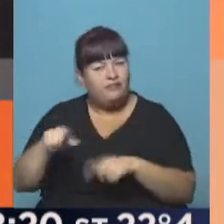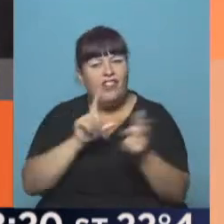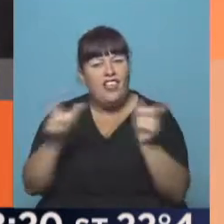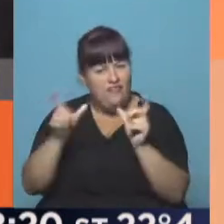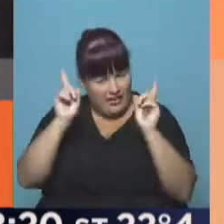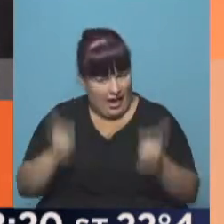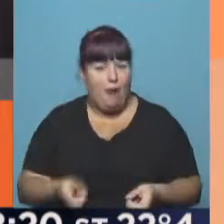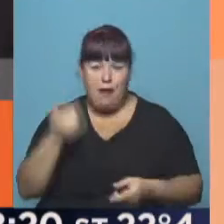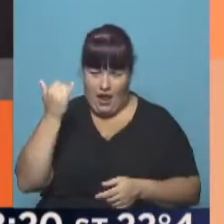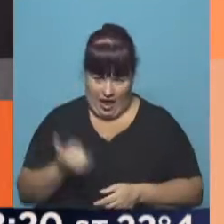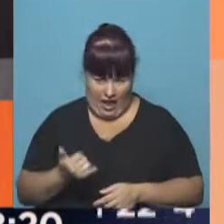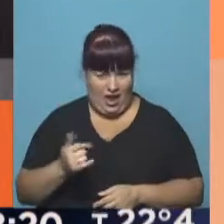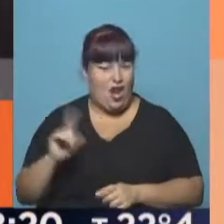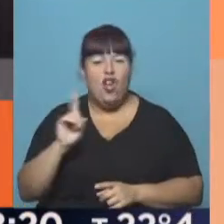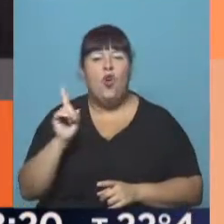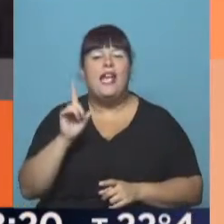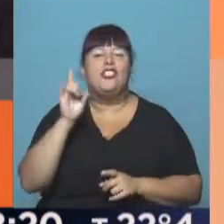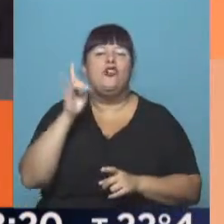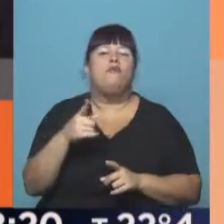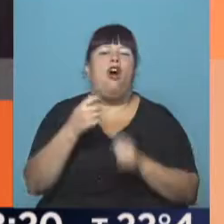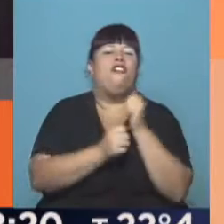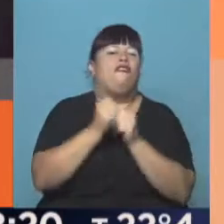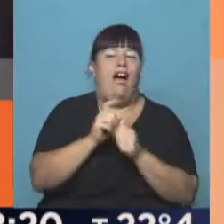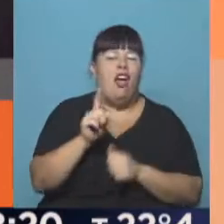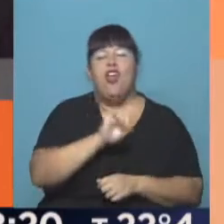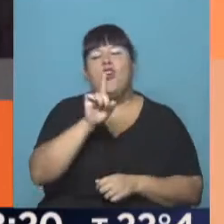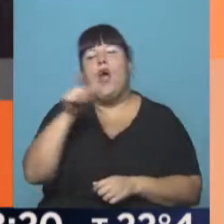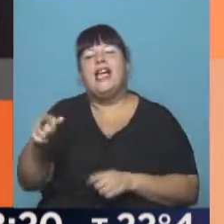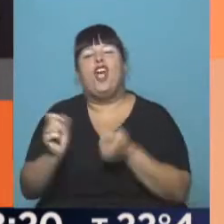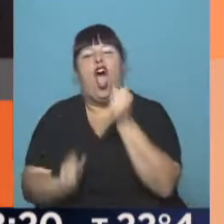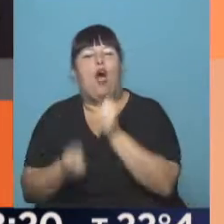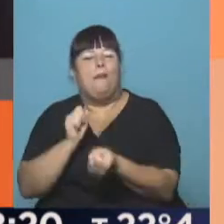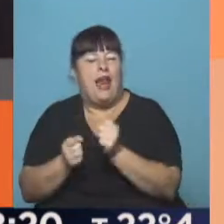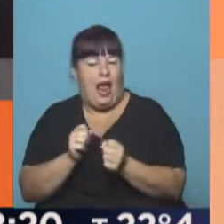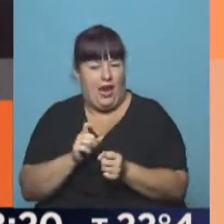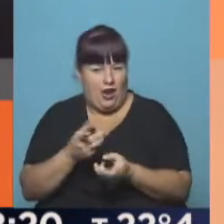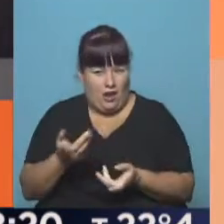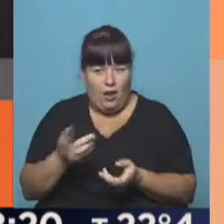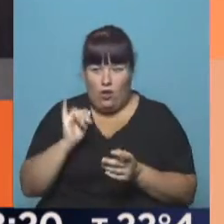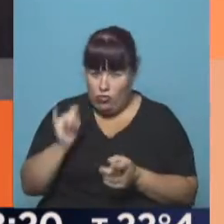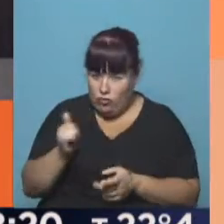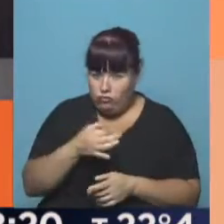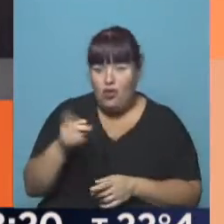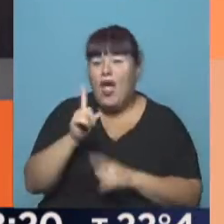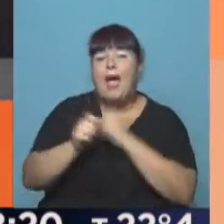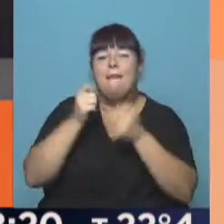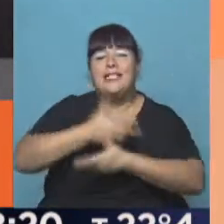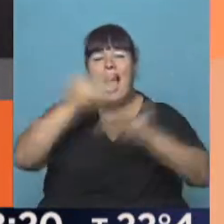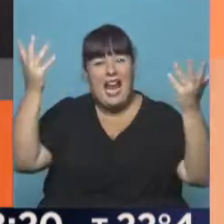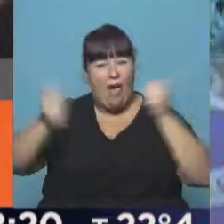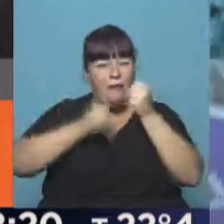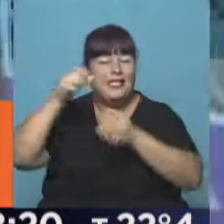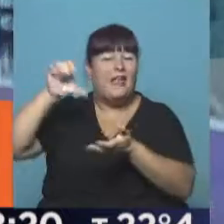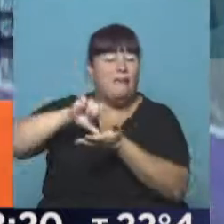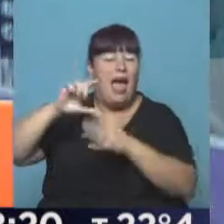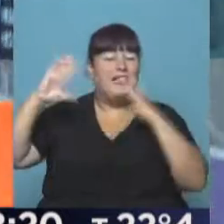también existe. No hay que ir a la fábrica, no hay que ir a la operaria. Pero en las grandes absolutamente. empresas, en las grandes multinacionales,